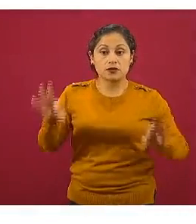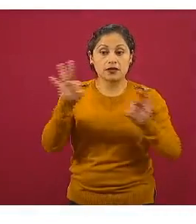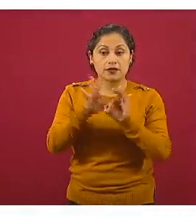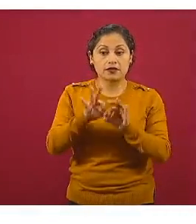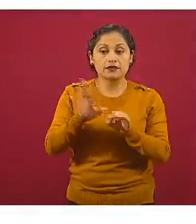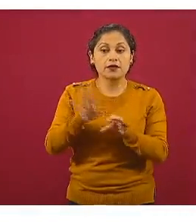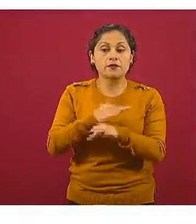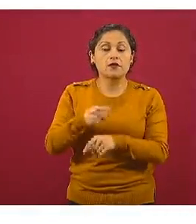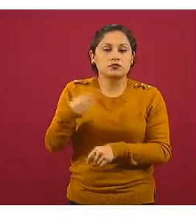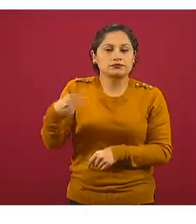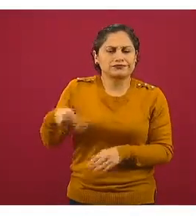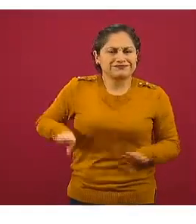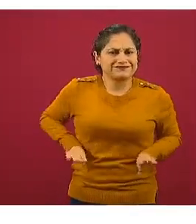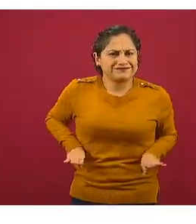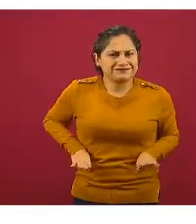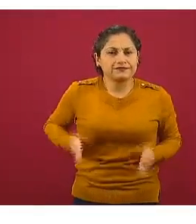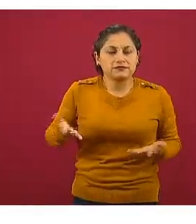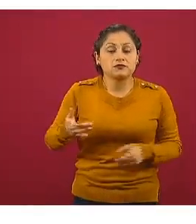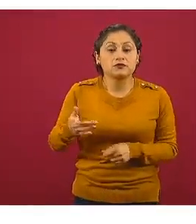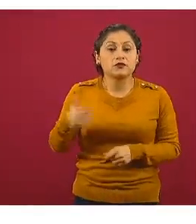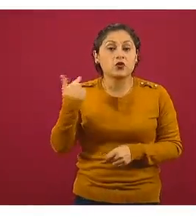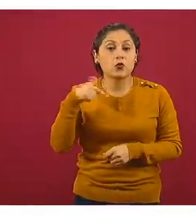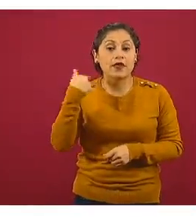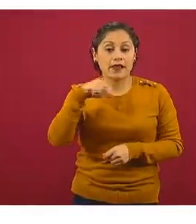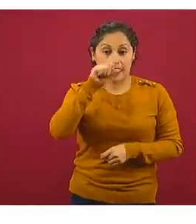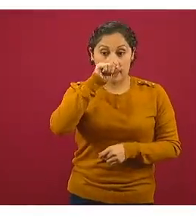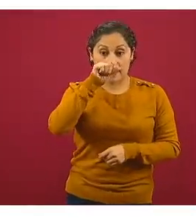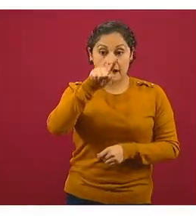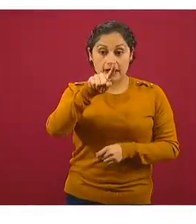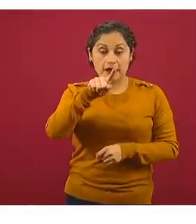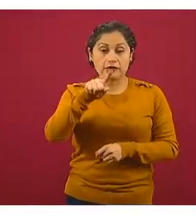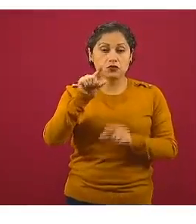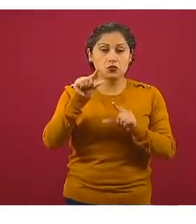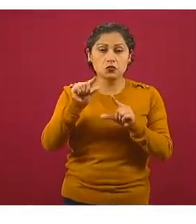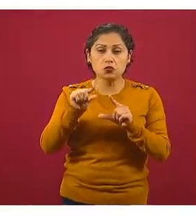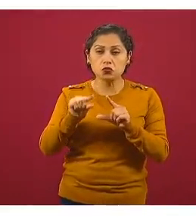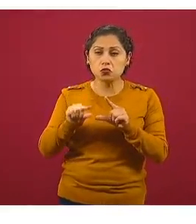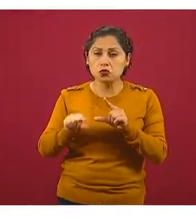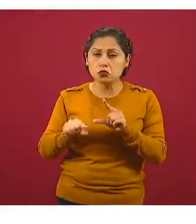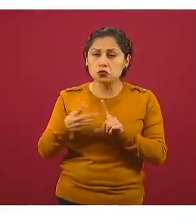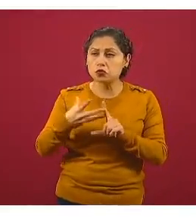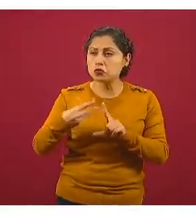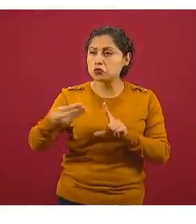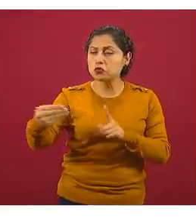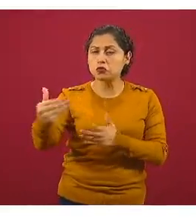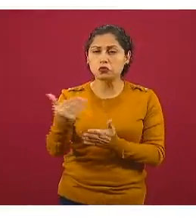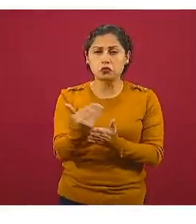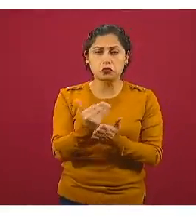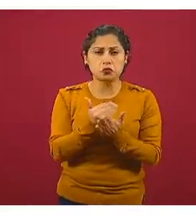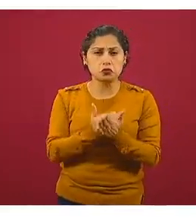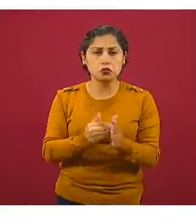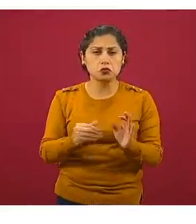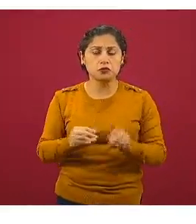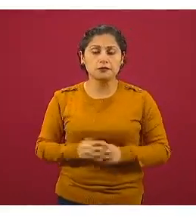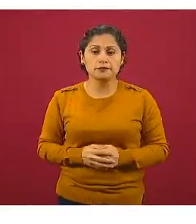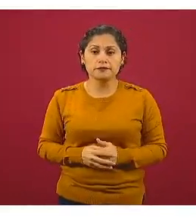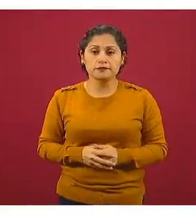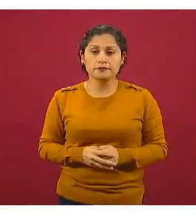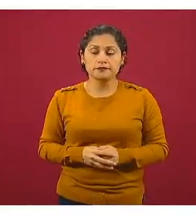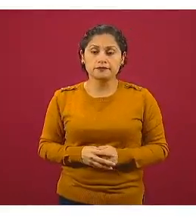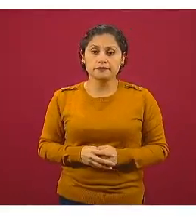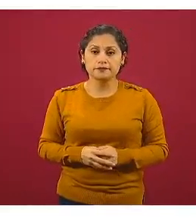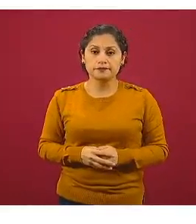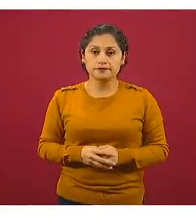por su particularidad es Guadalajara, Jalisco, donde tenemos todavía muy poca actividad epidémica, y en un momento